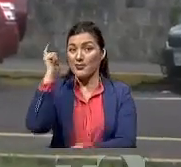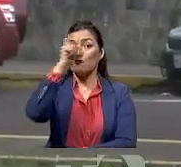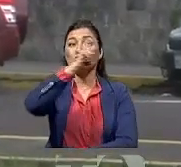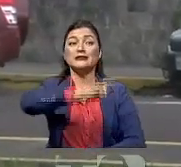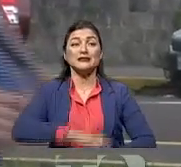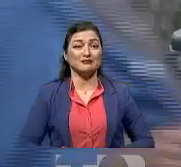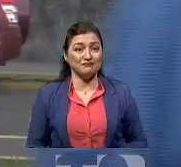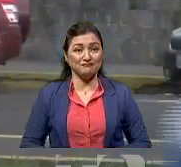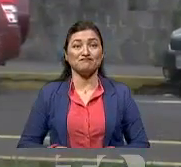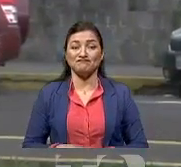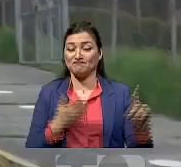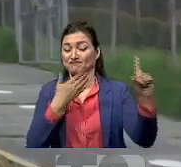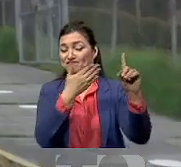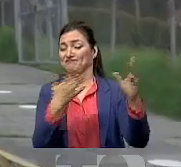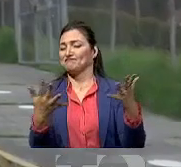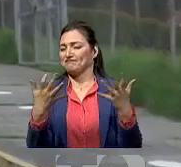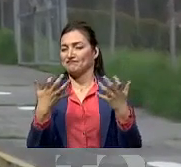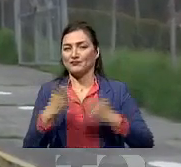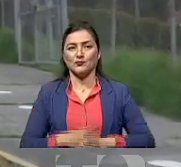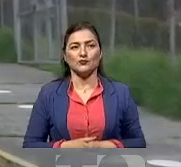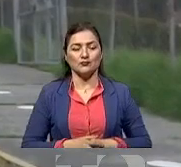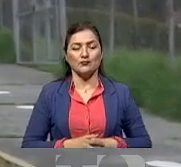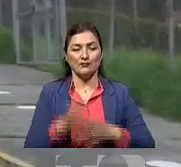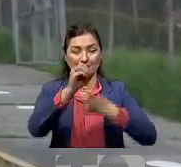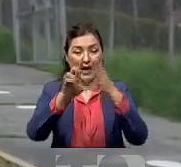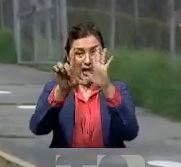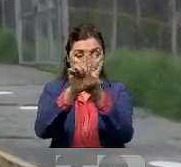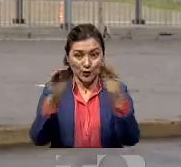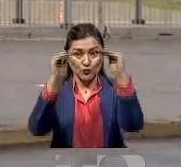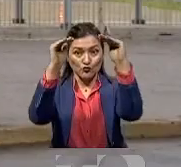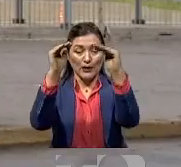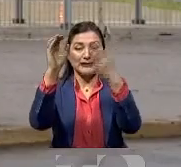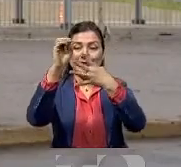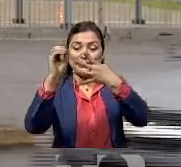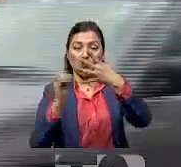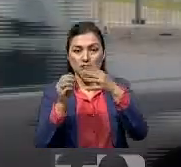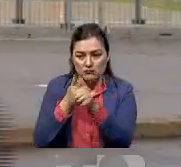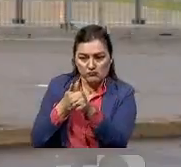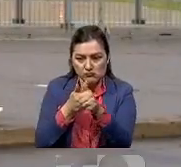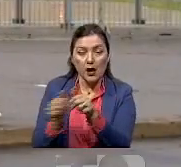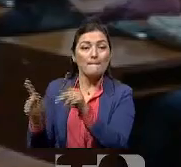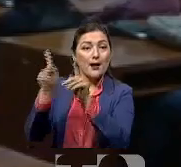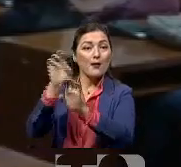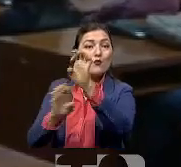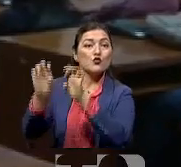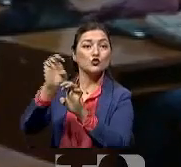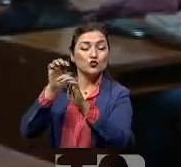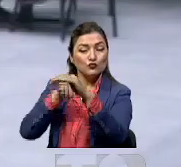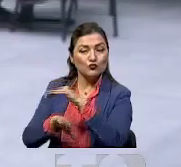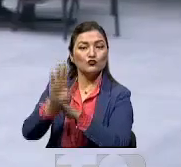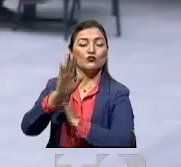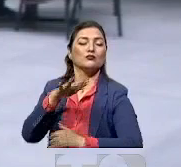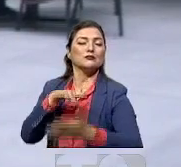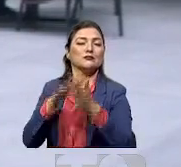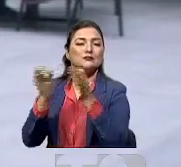con las últimas reformas del reglamento de la ley de educación superior la senescyt deberán de un seguimiento al plan de evaluación e ingreso que